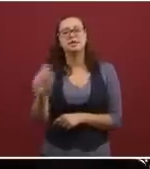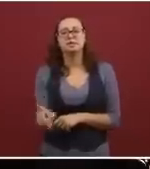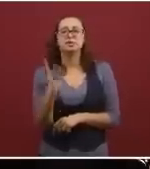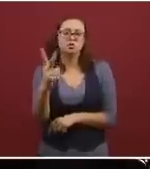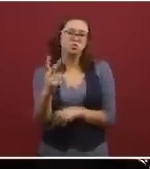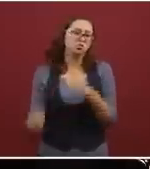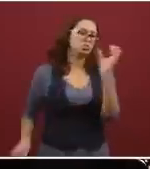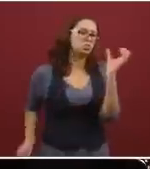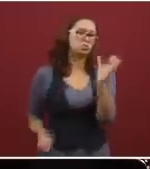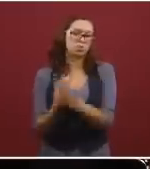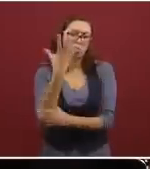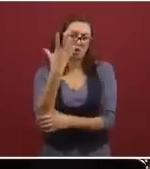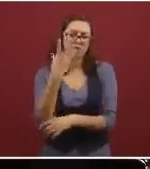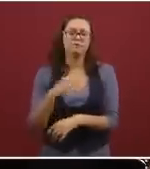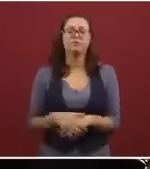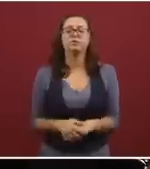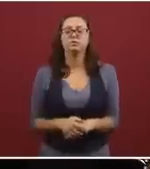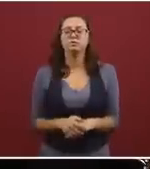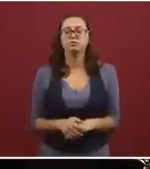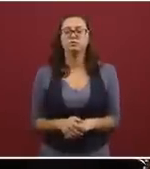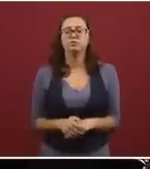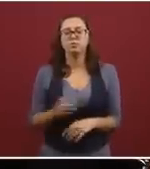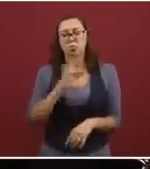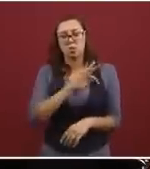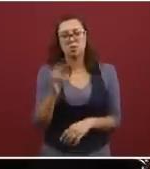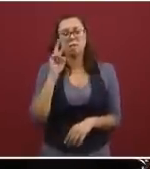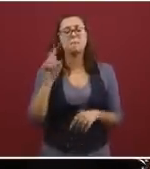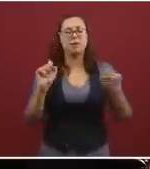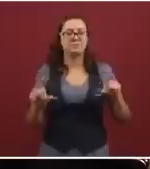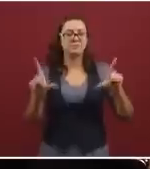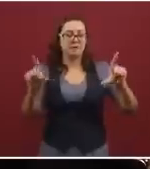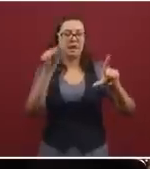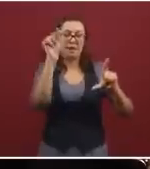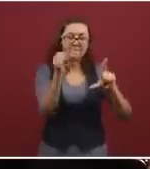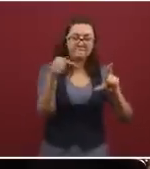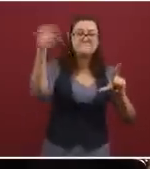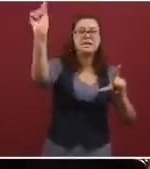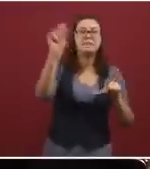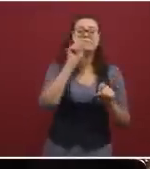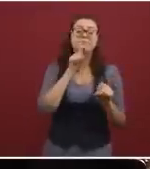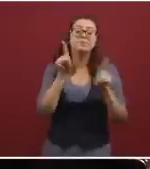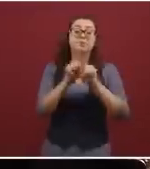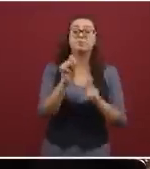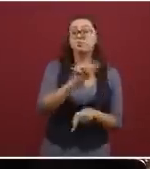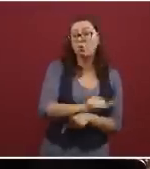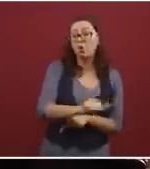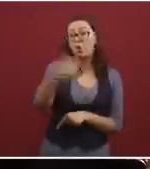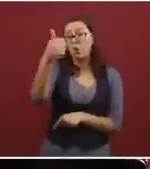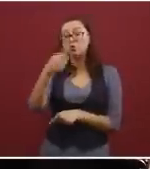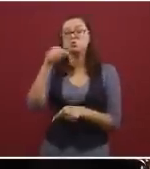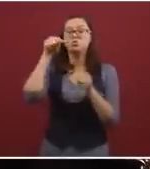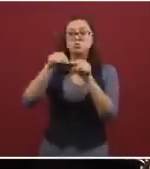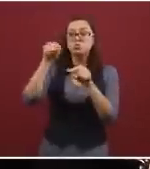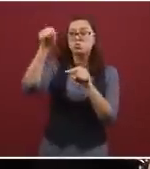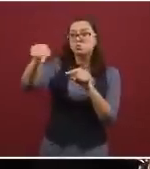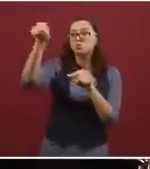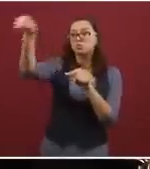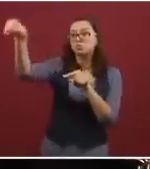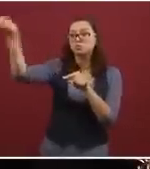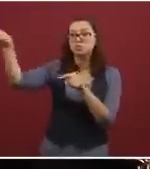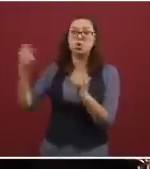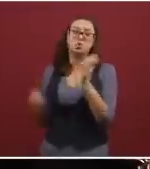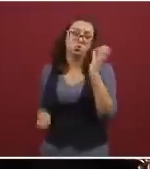22, que aparece con una palomita, y también de estos otros pozos que son nuevos, pero no de campos